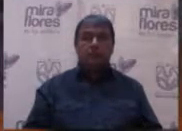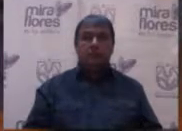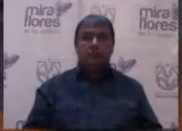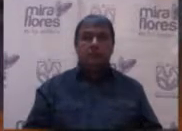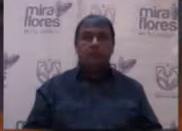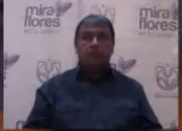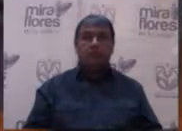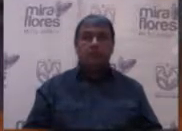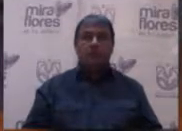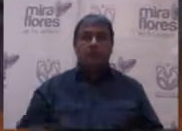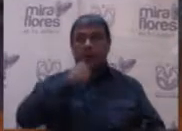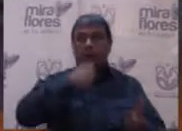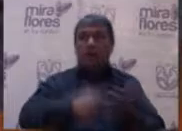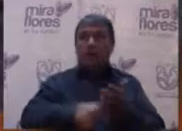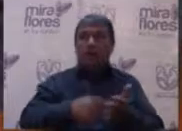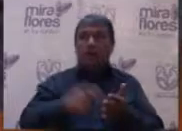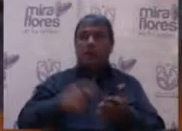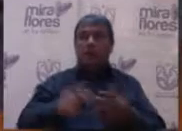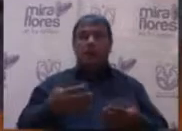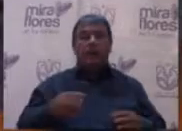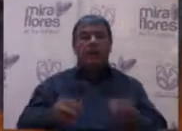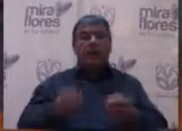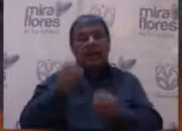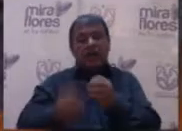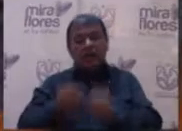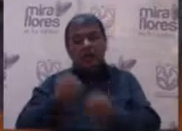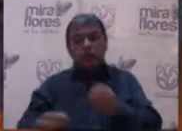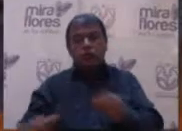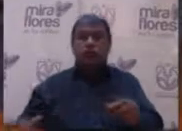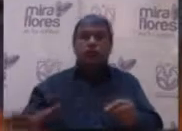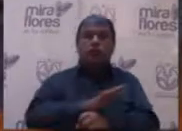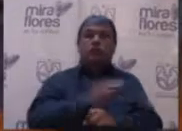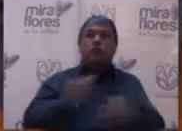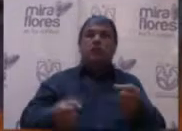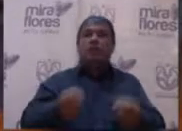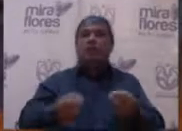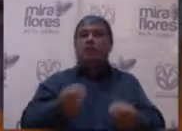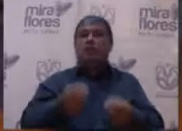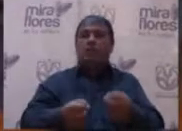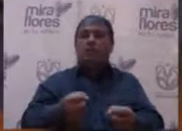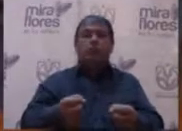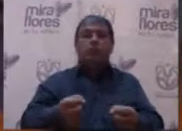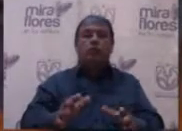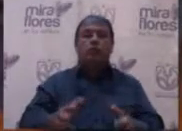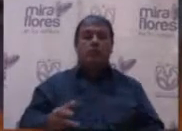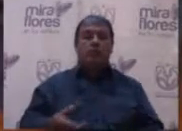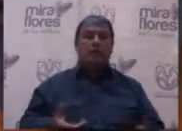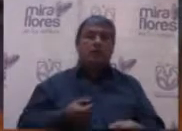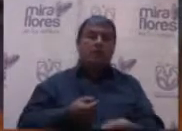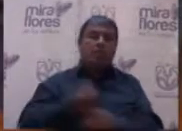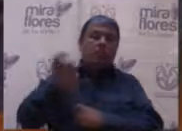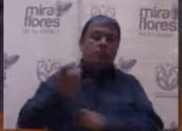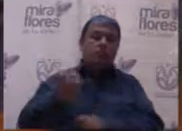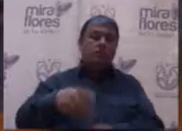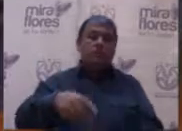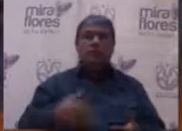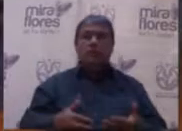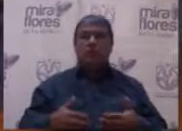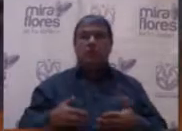palabras, para la reparación total del vehículo y daños y perjuicios,